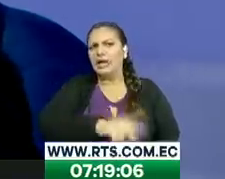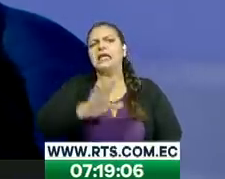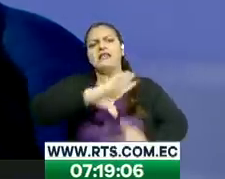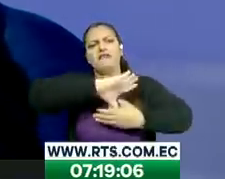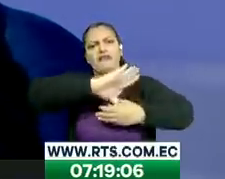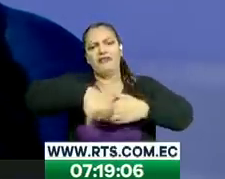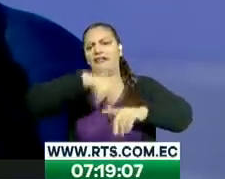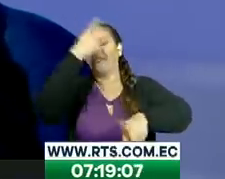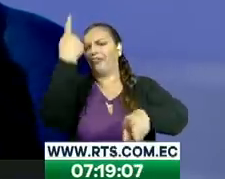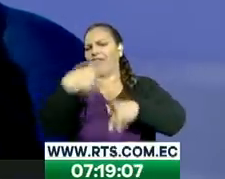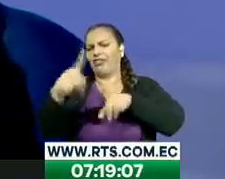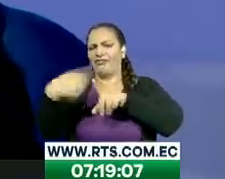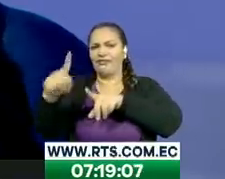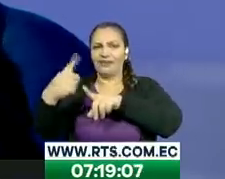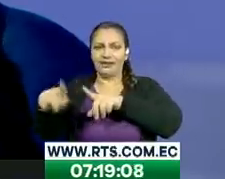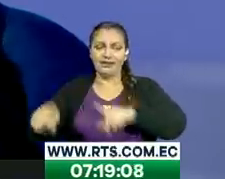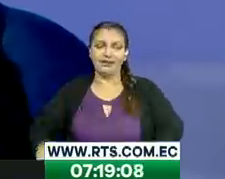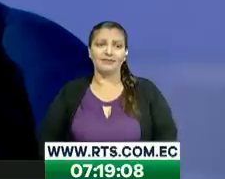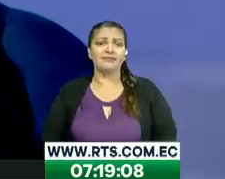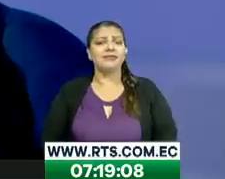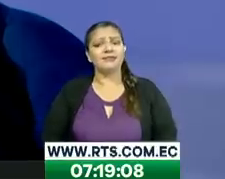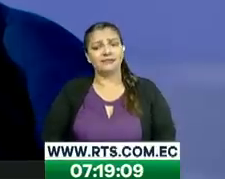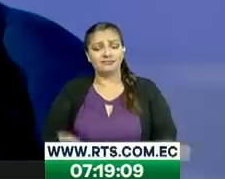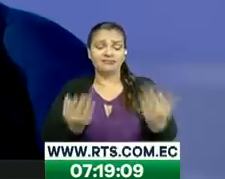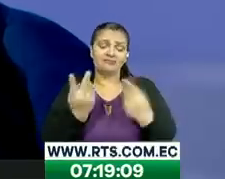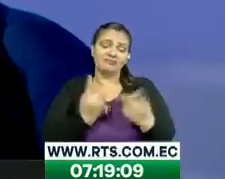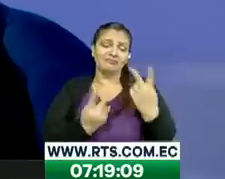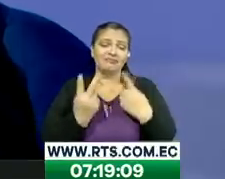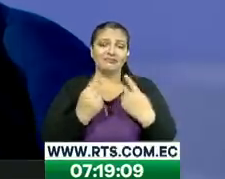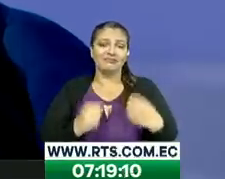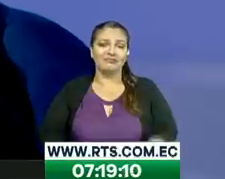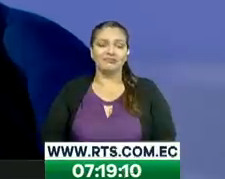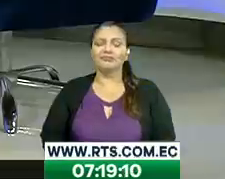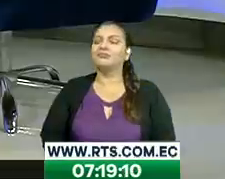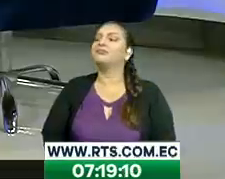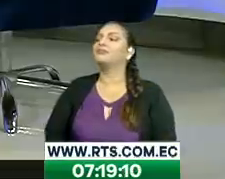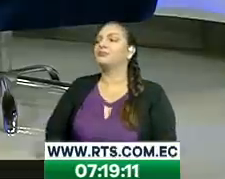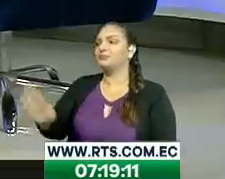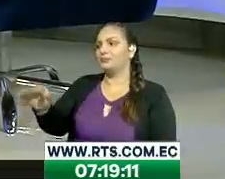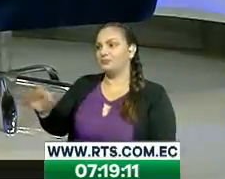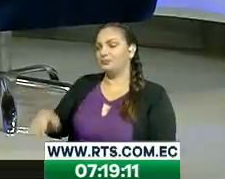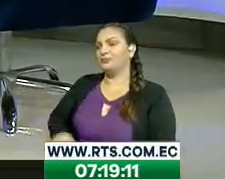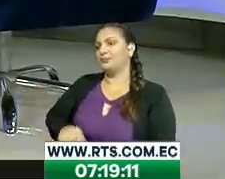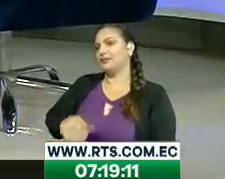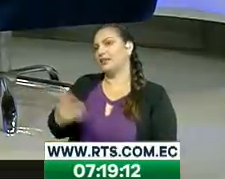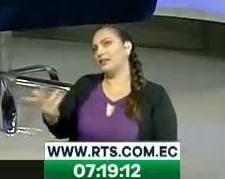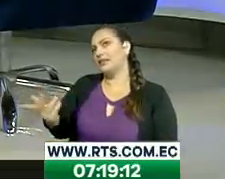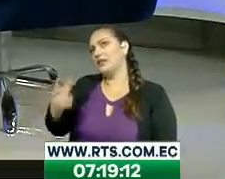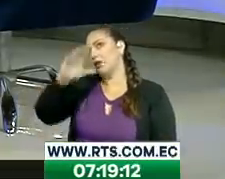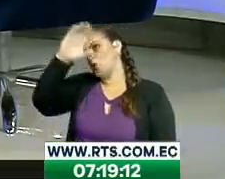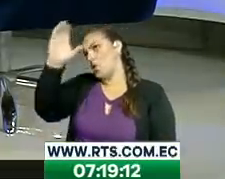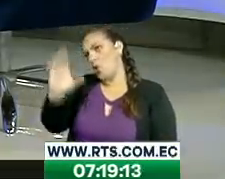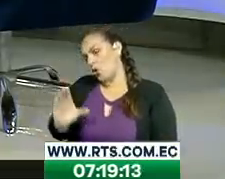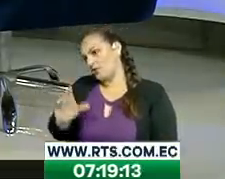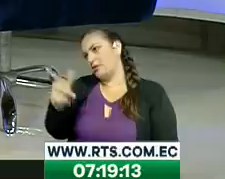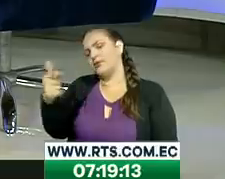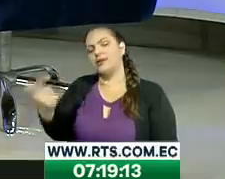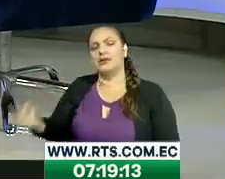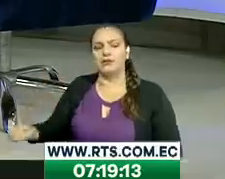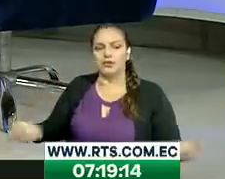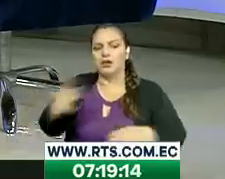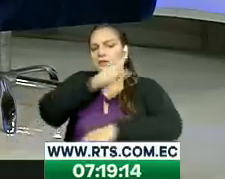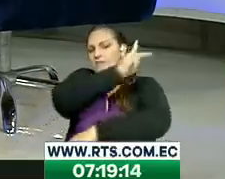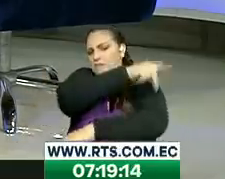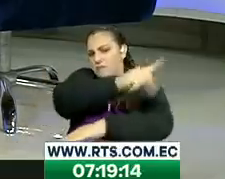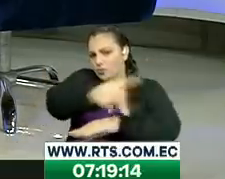sus productos así que habrán muchos lugares que visitar es de este feria de la polinización tele en lo que tiene que ver con la costa tanto en guayas en playas y posorja o